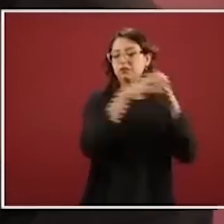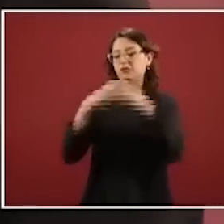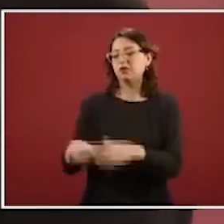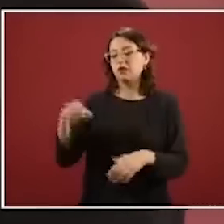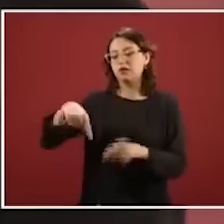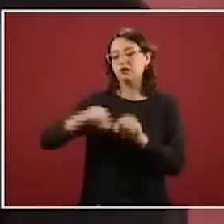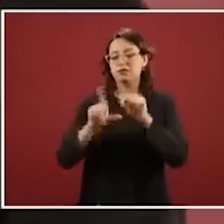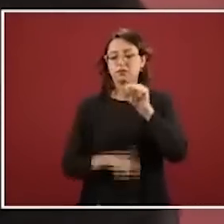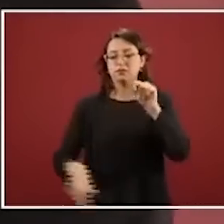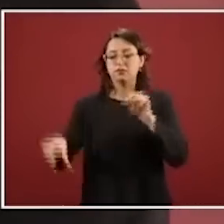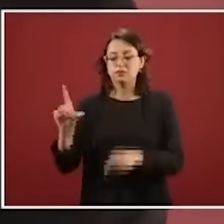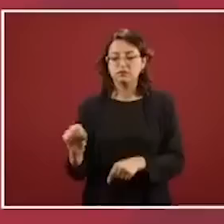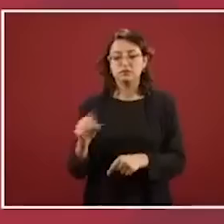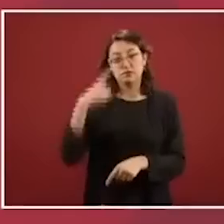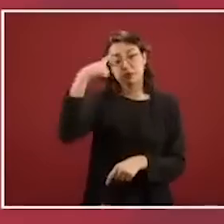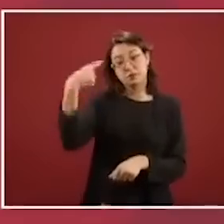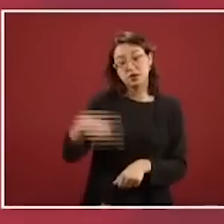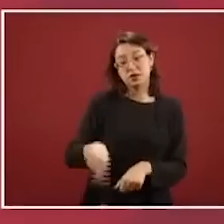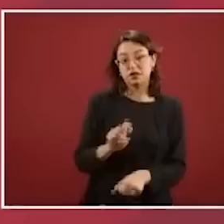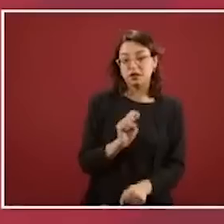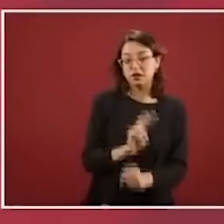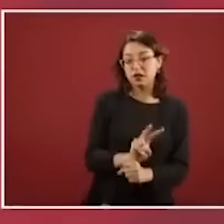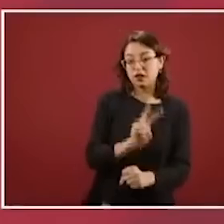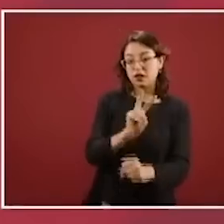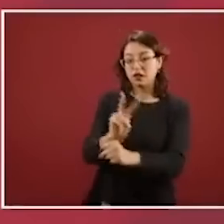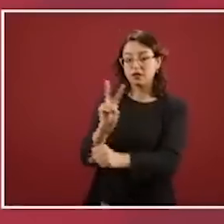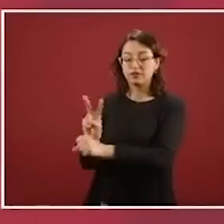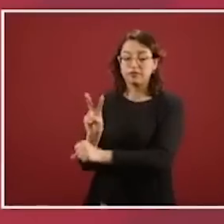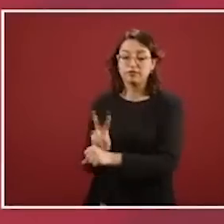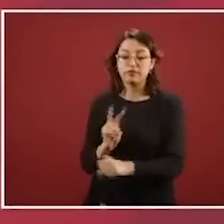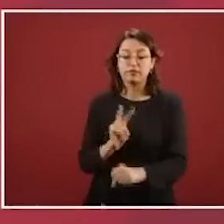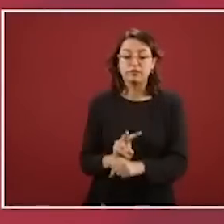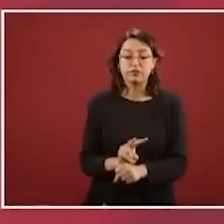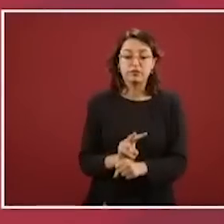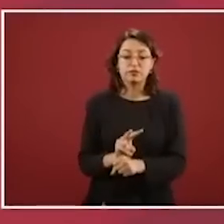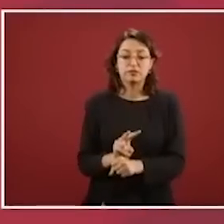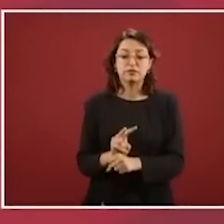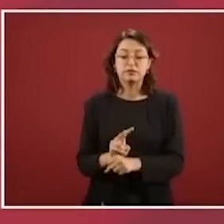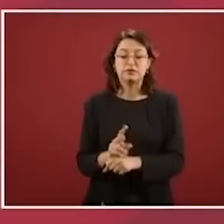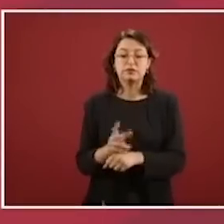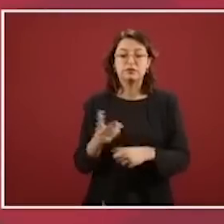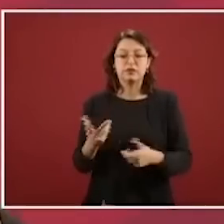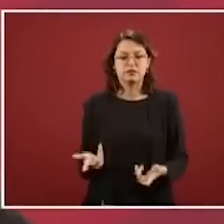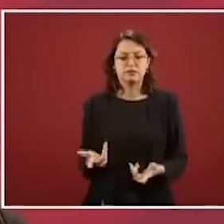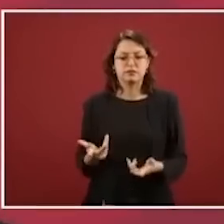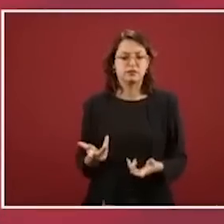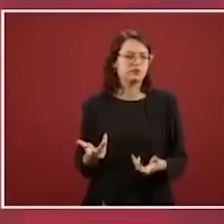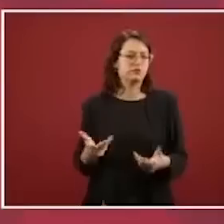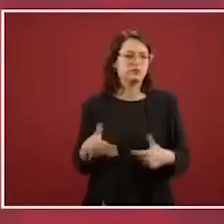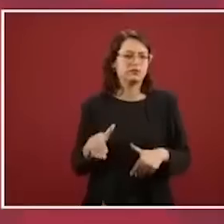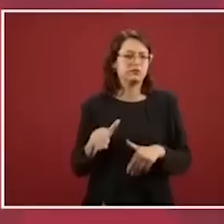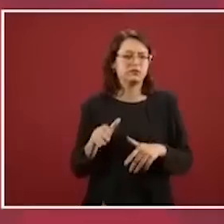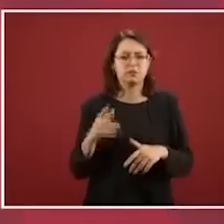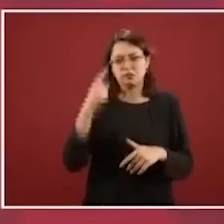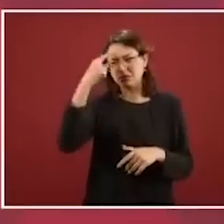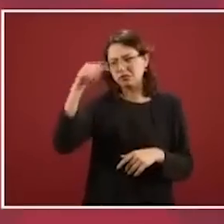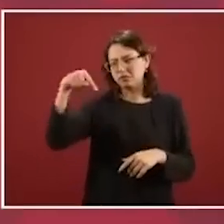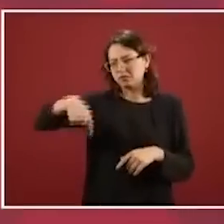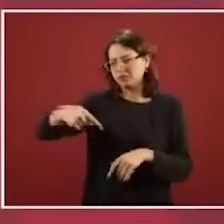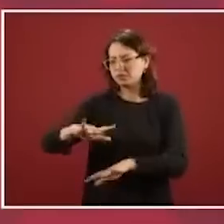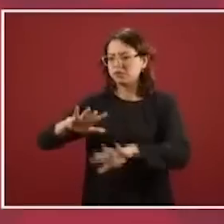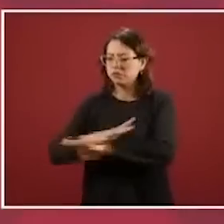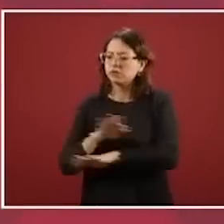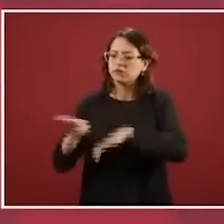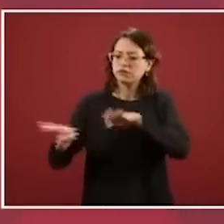a efecto de darle seguimiento a las medidas que nosotros tomemos de reforma laboral, el avance de